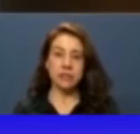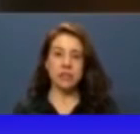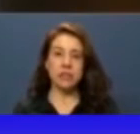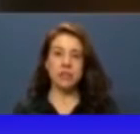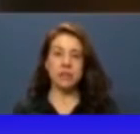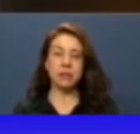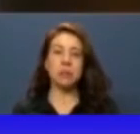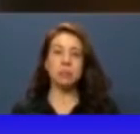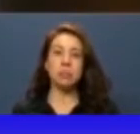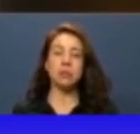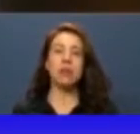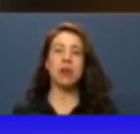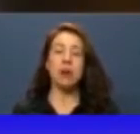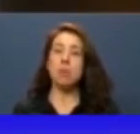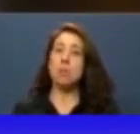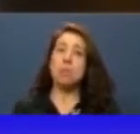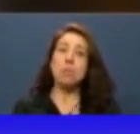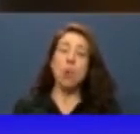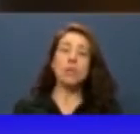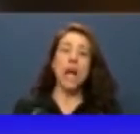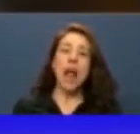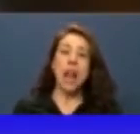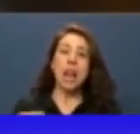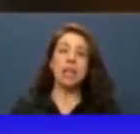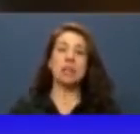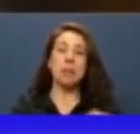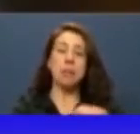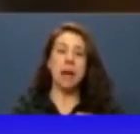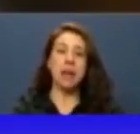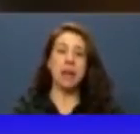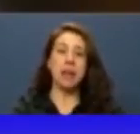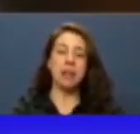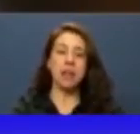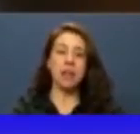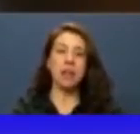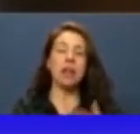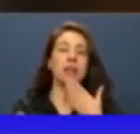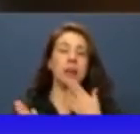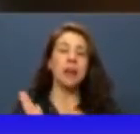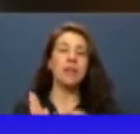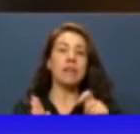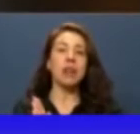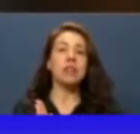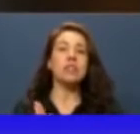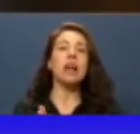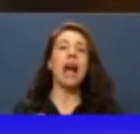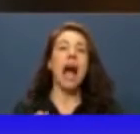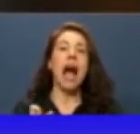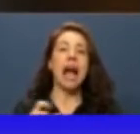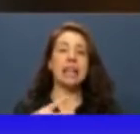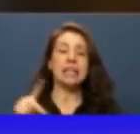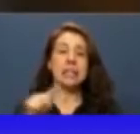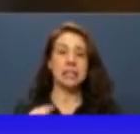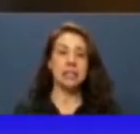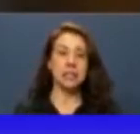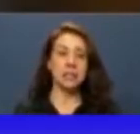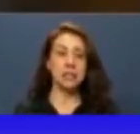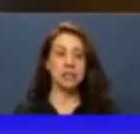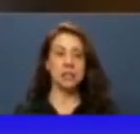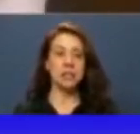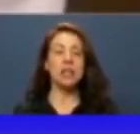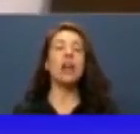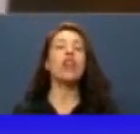hoy en día una excesiva cantidad de licencias médicas y resoluciones por parte de la h especialmente